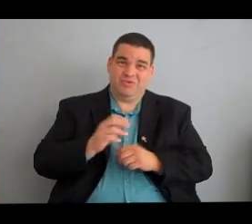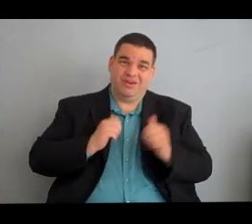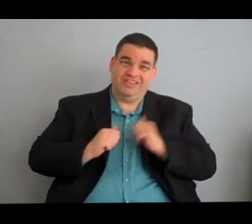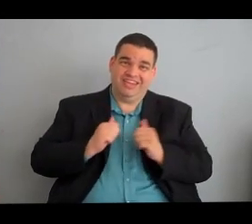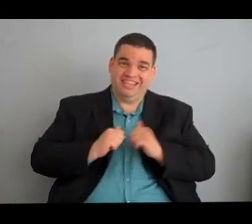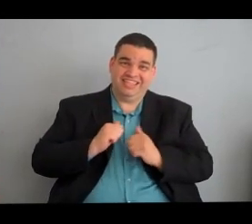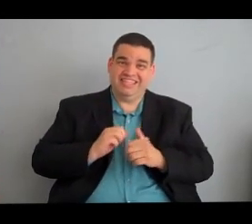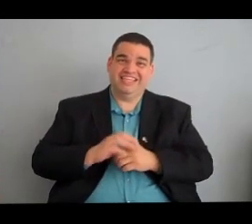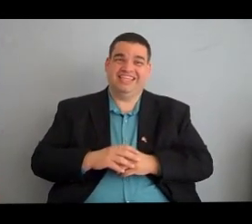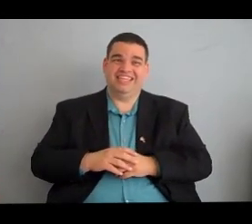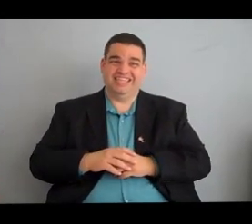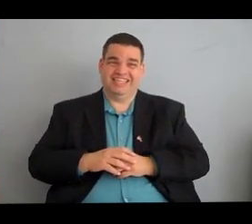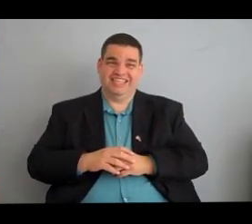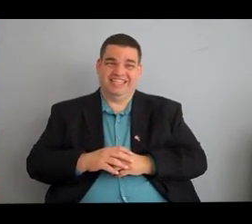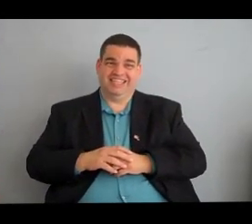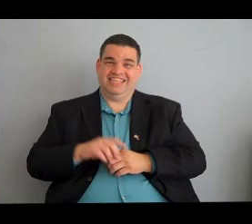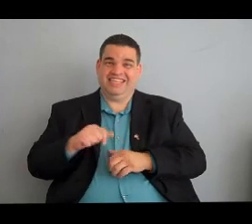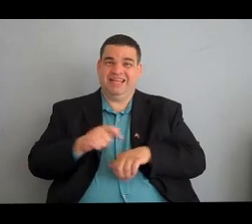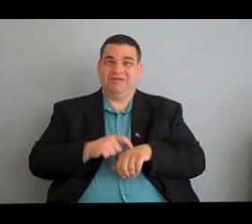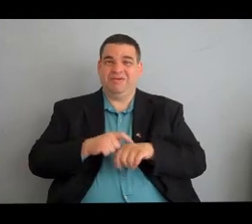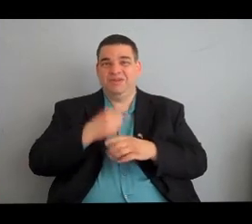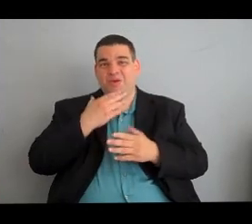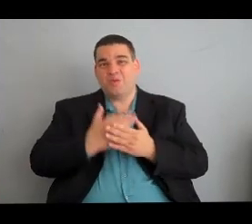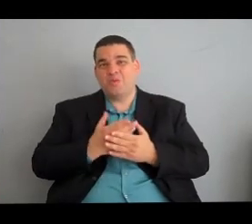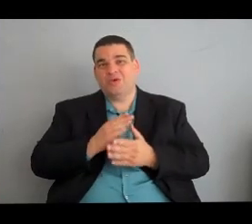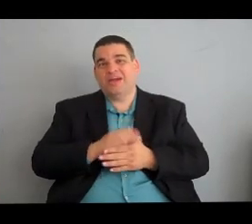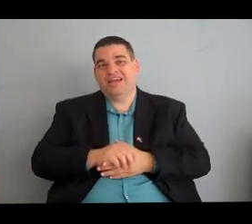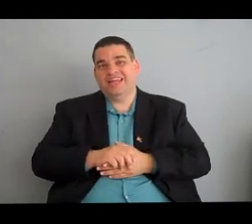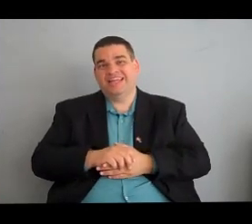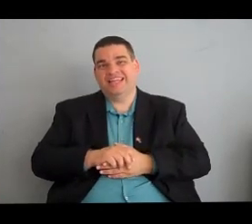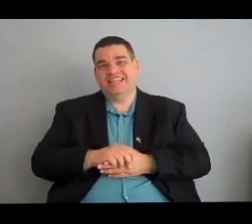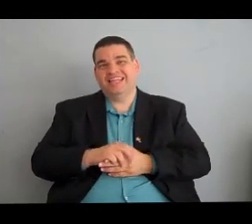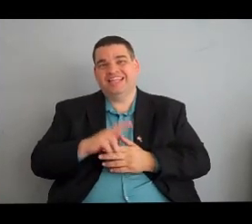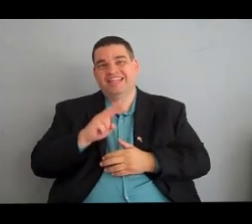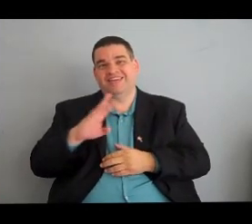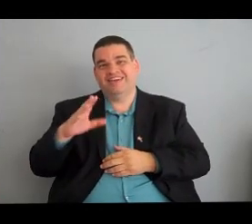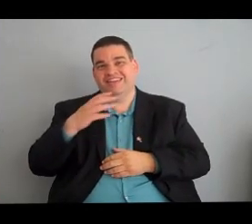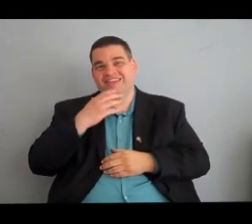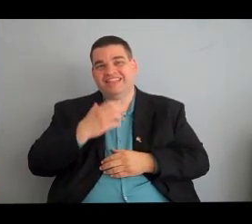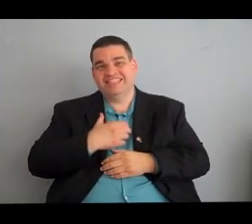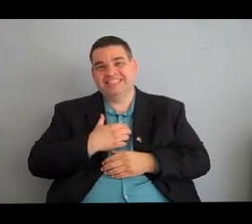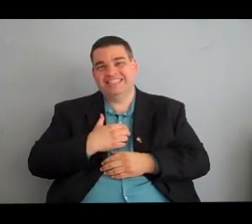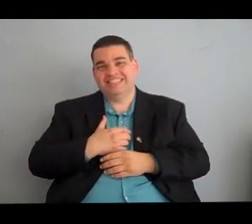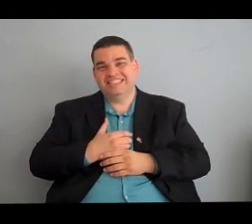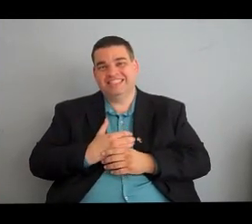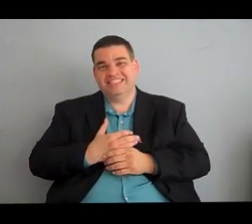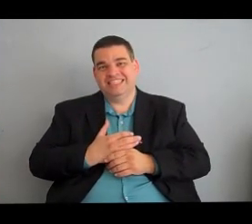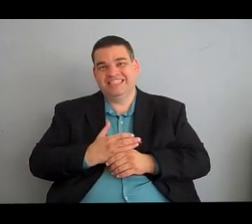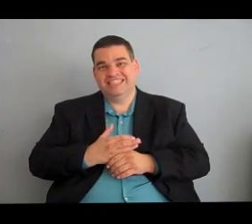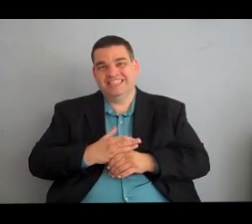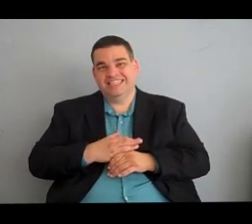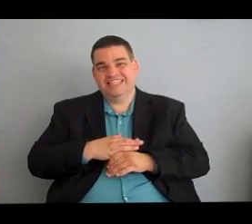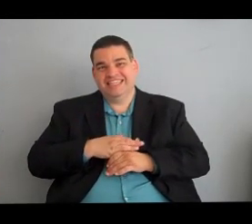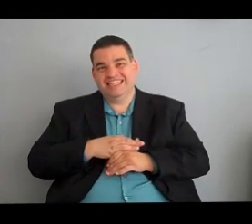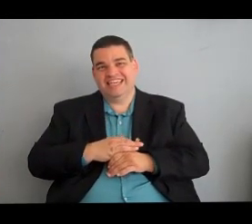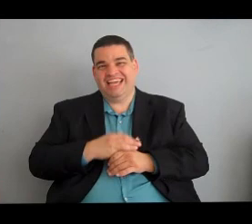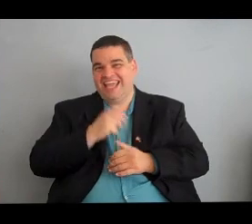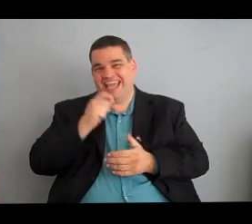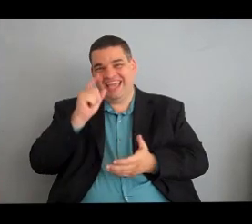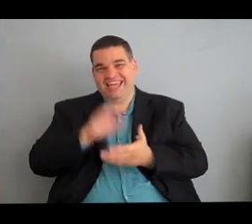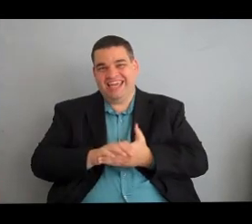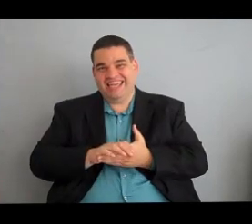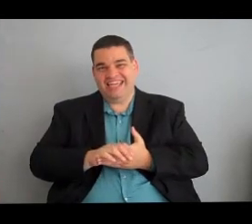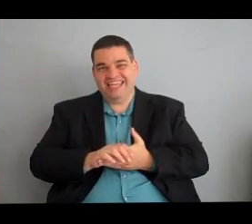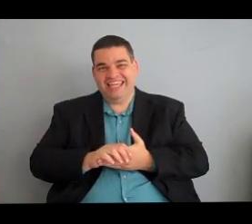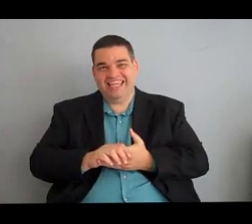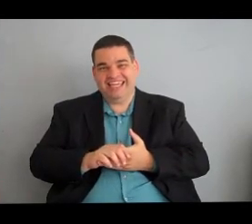No, ese 24 de diciembre eso fue, pero increíble, ¿verdad que sí? Sí, sí. Y nada, y